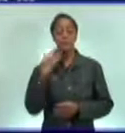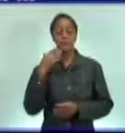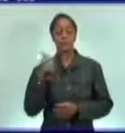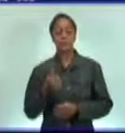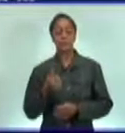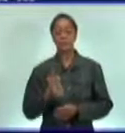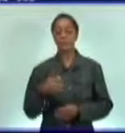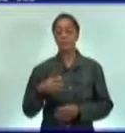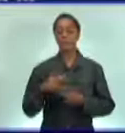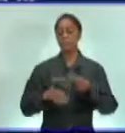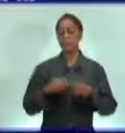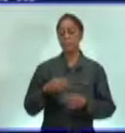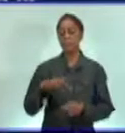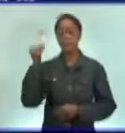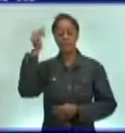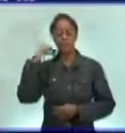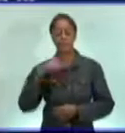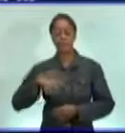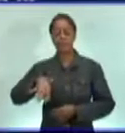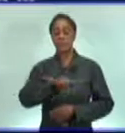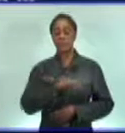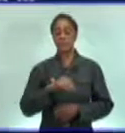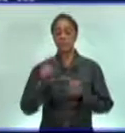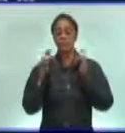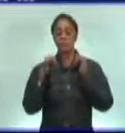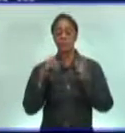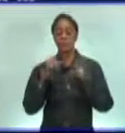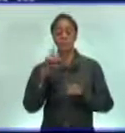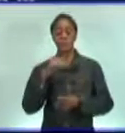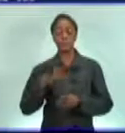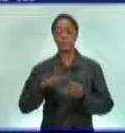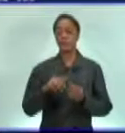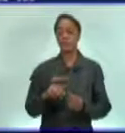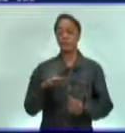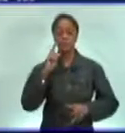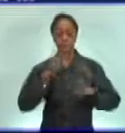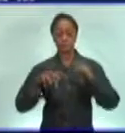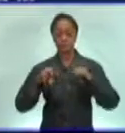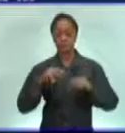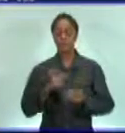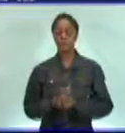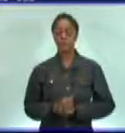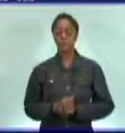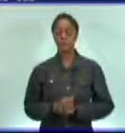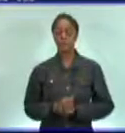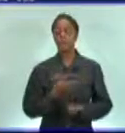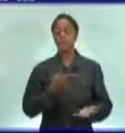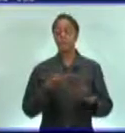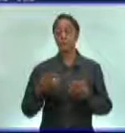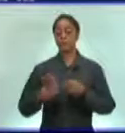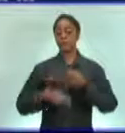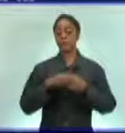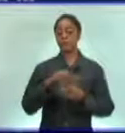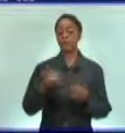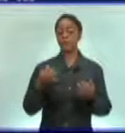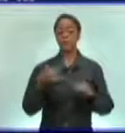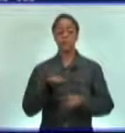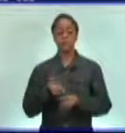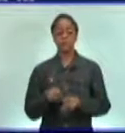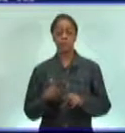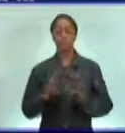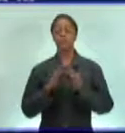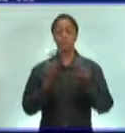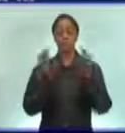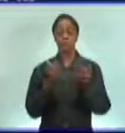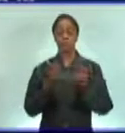eficaces para hacer conocer a todos alguna noticia, evento o descubrimiento. te invito a que realices junto a tu familia un